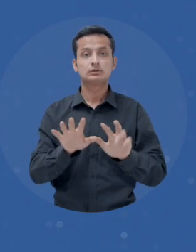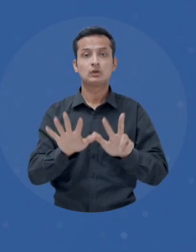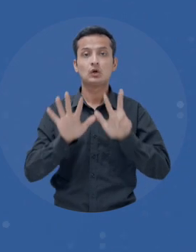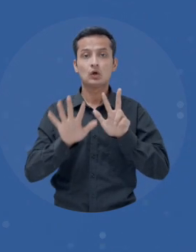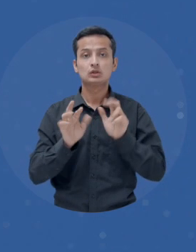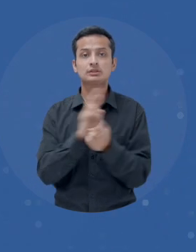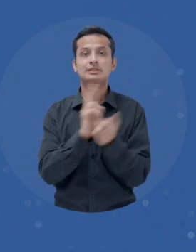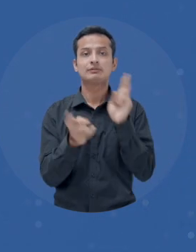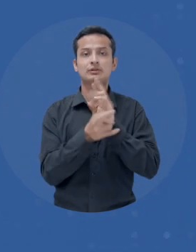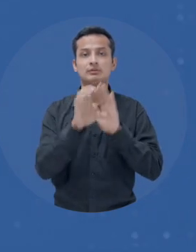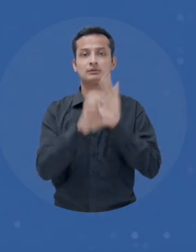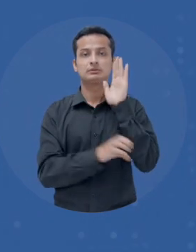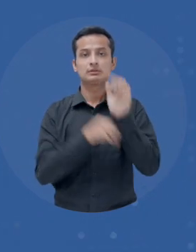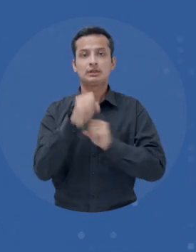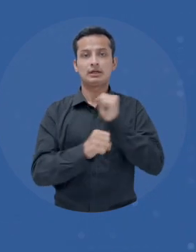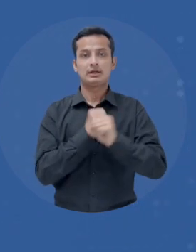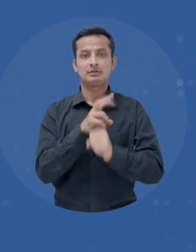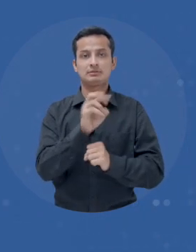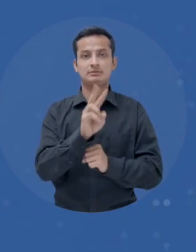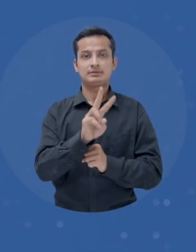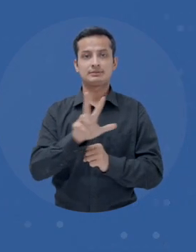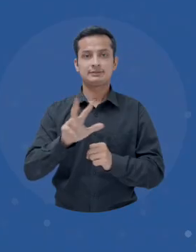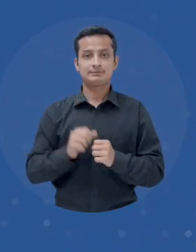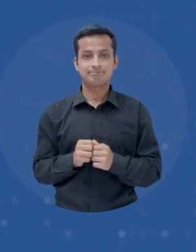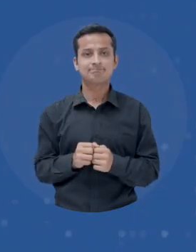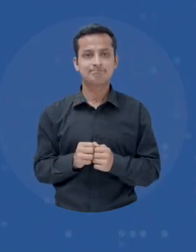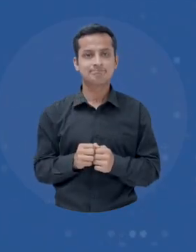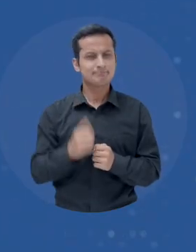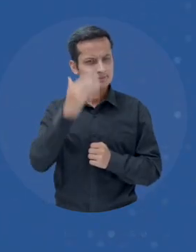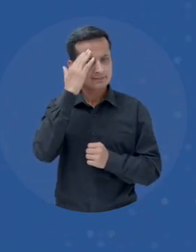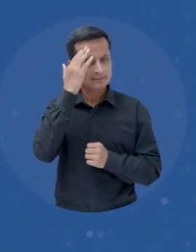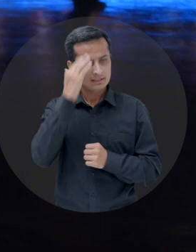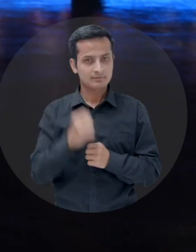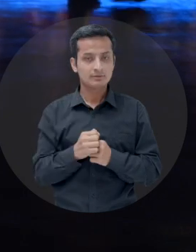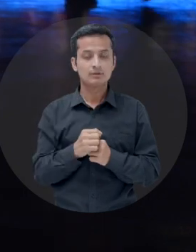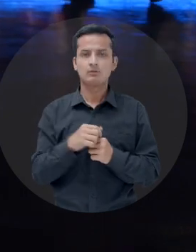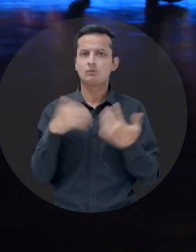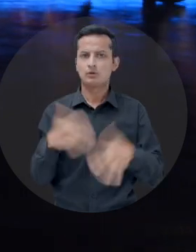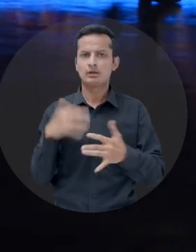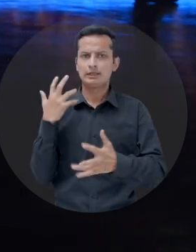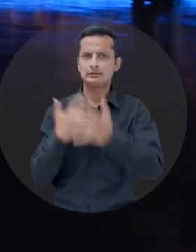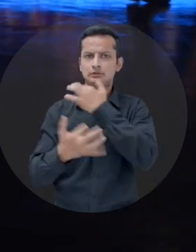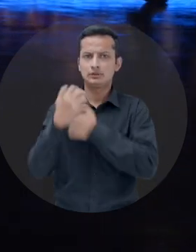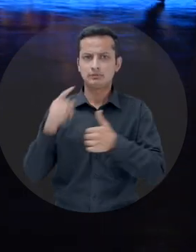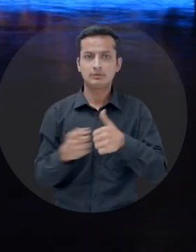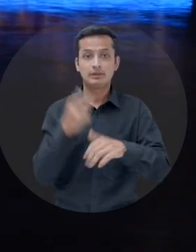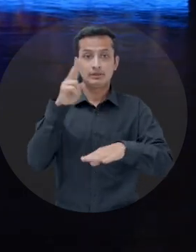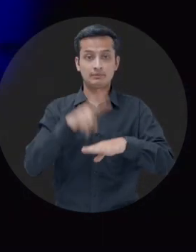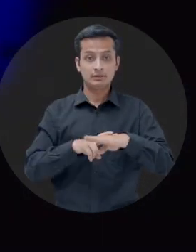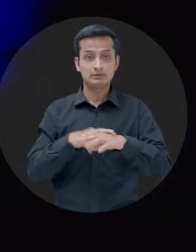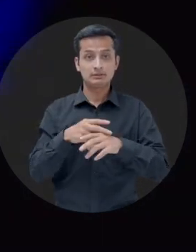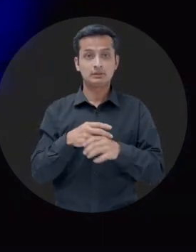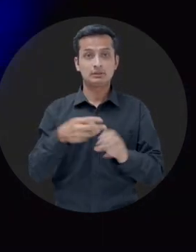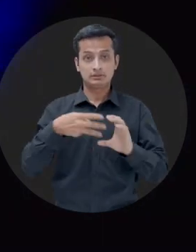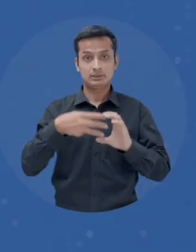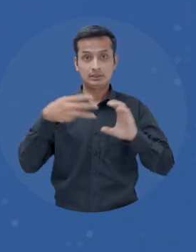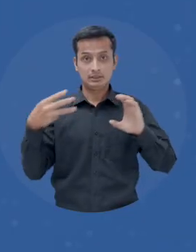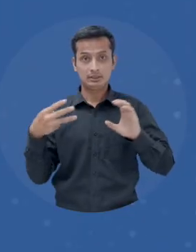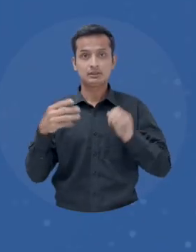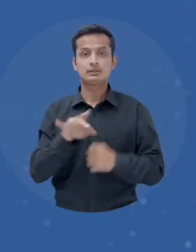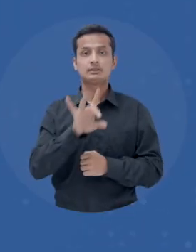8 preguntas del referéndum 2023. En este contexto, y como un hecho histórico, el